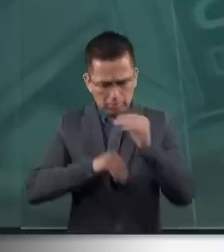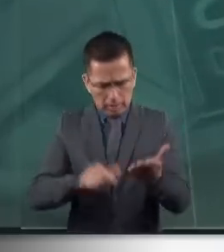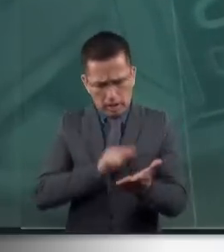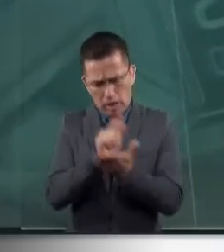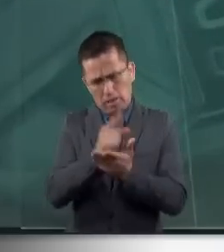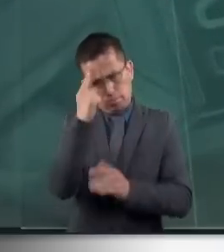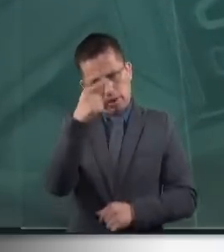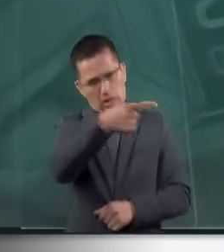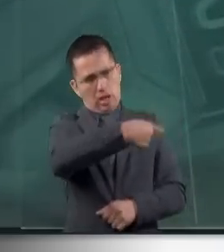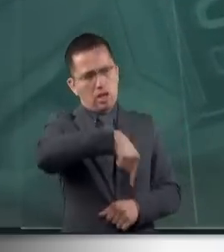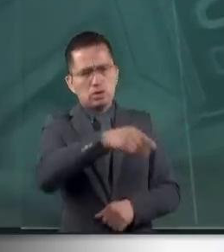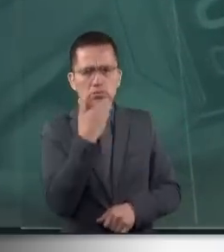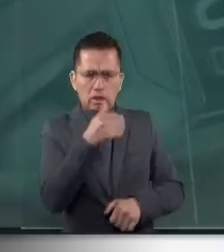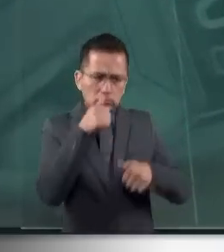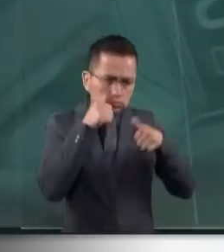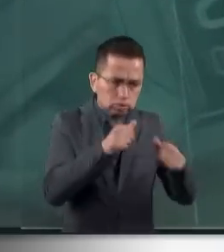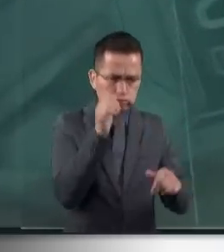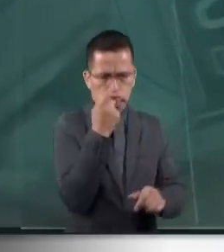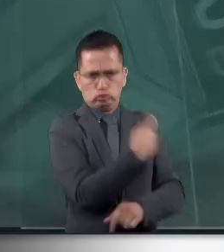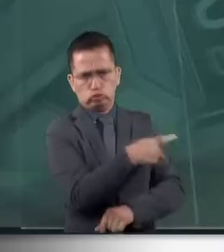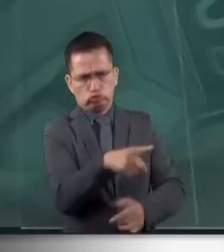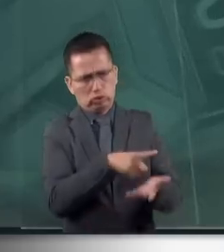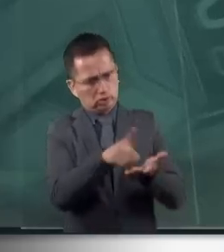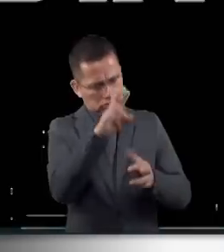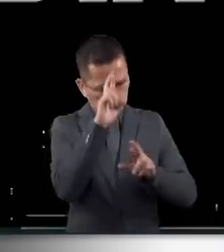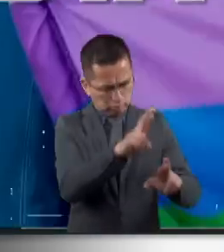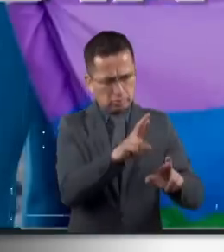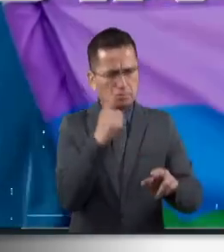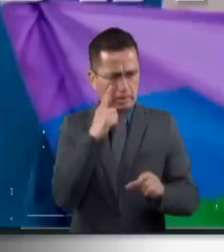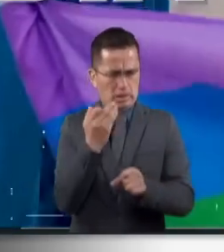poco más al respecto, tenemos una pieza. Vamos a verla.